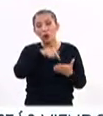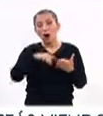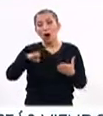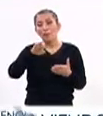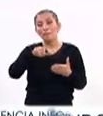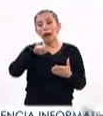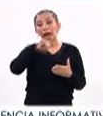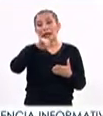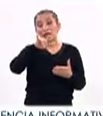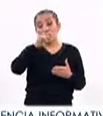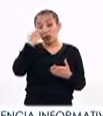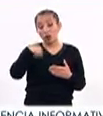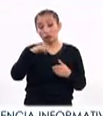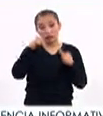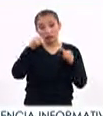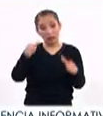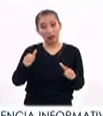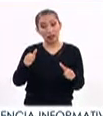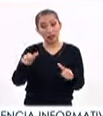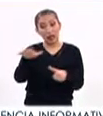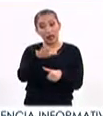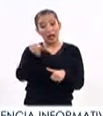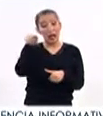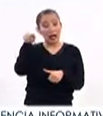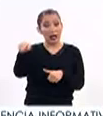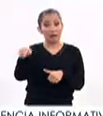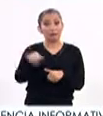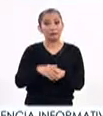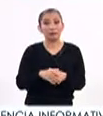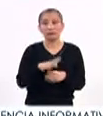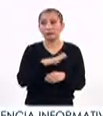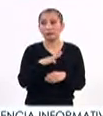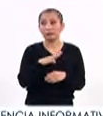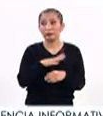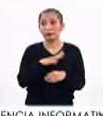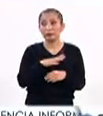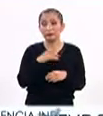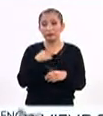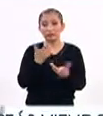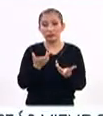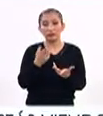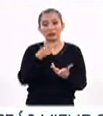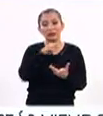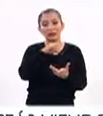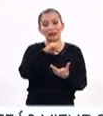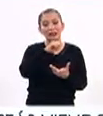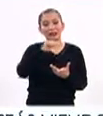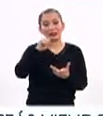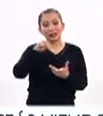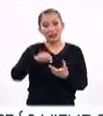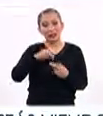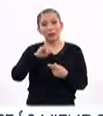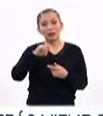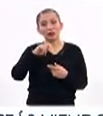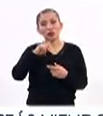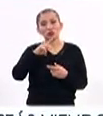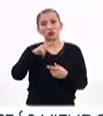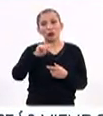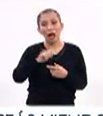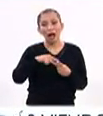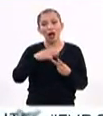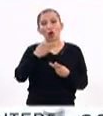es muy importante para nosotros porque allá ya hay Nissan,